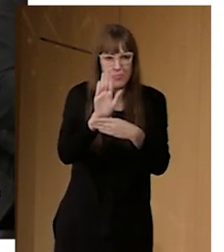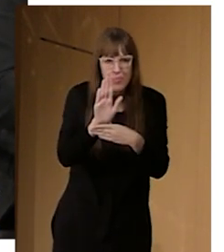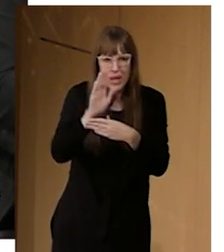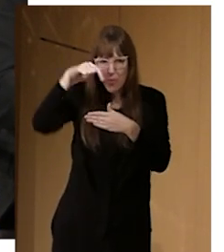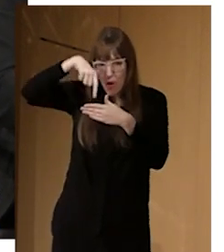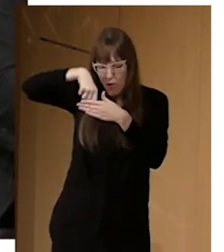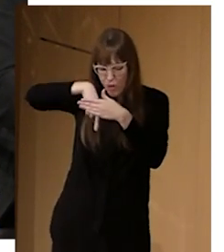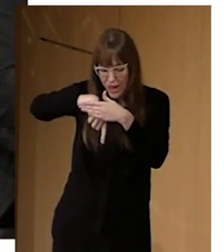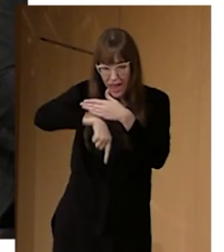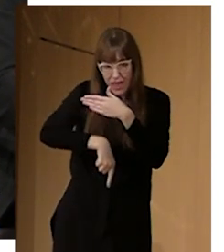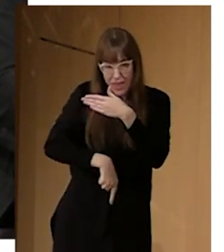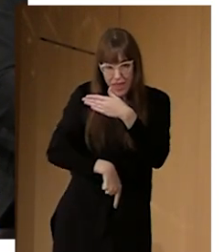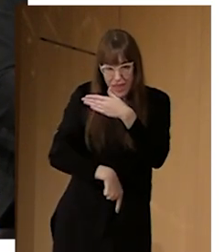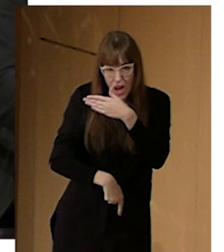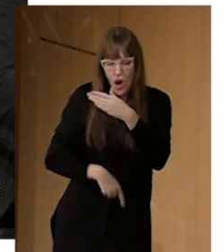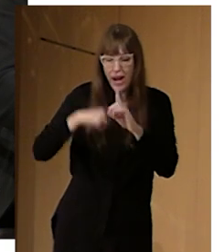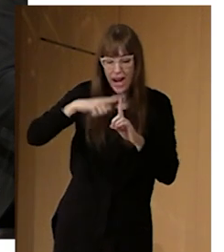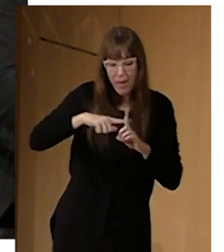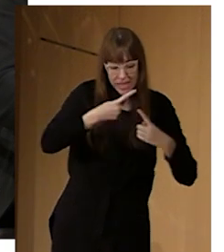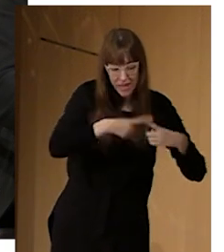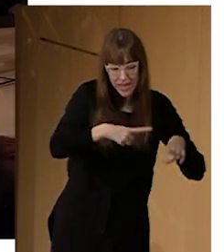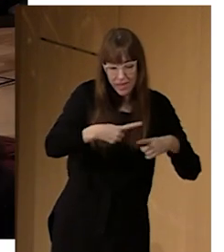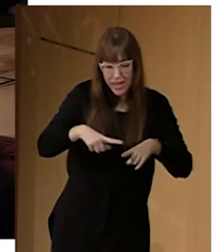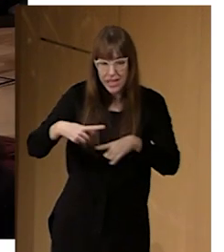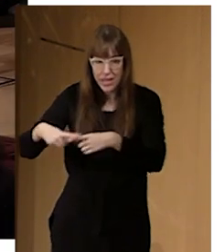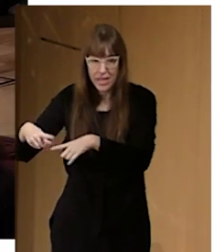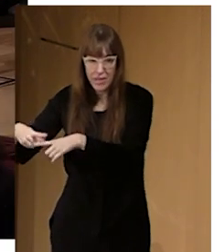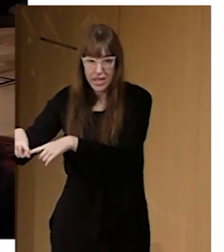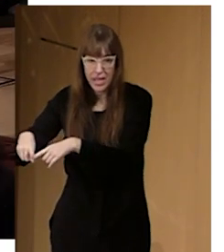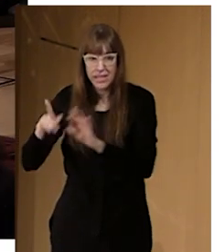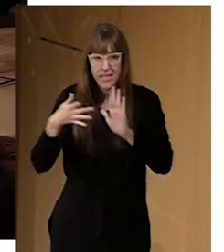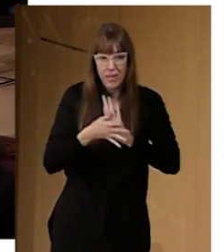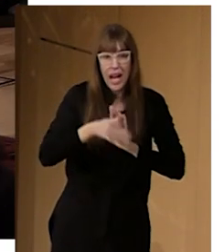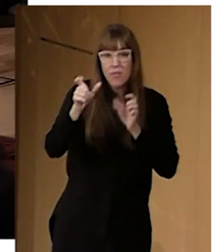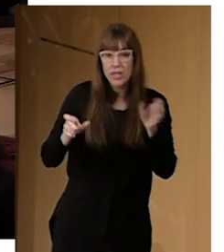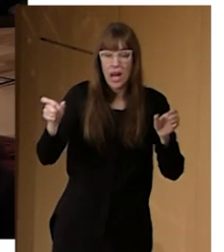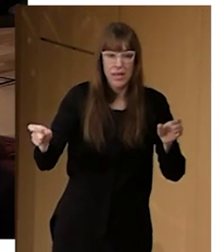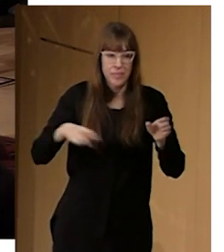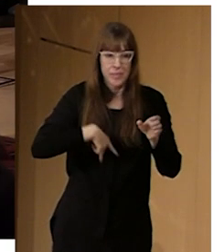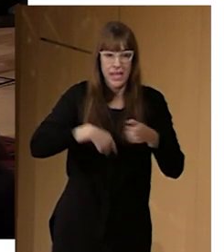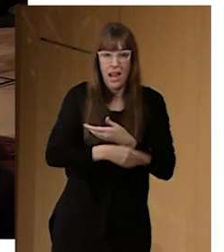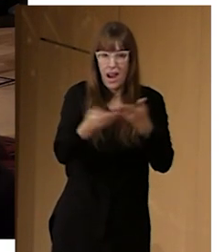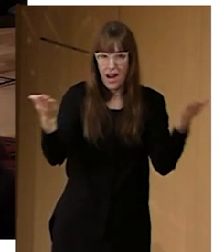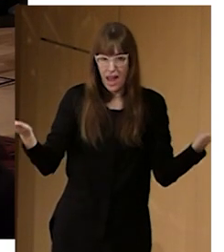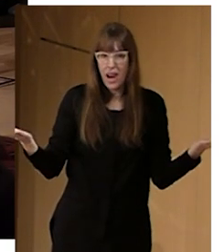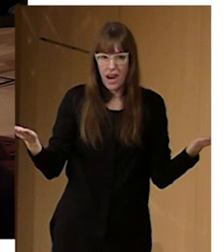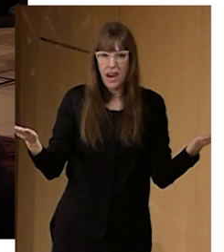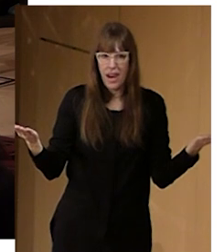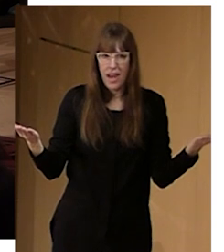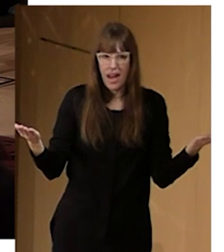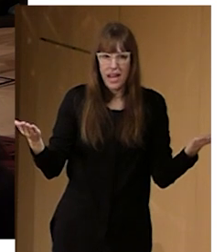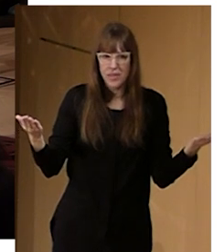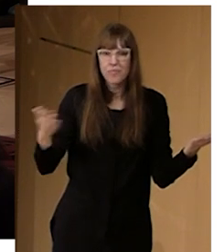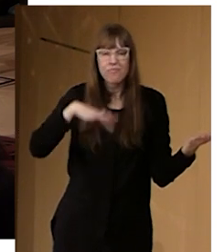los contenidos de forma que la el público general que al final es a quien nos dirigimos pueda mirar hacia arriba sin